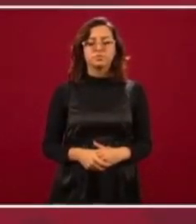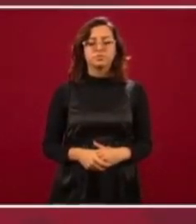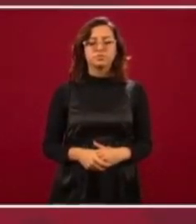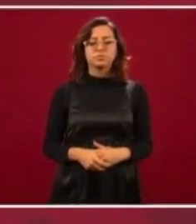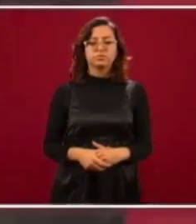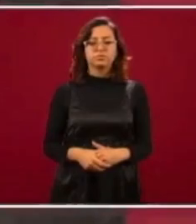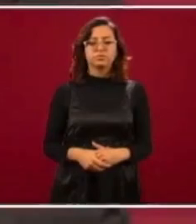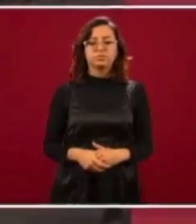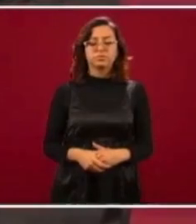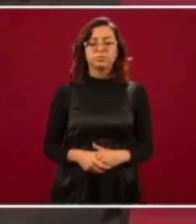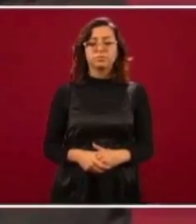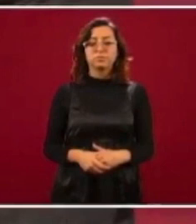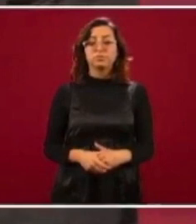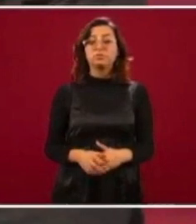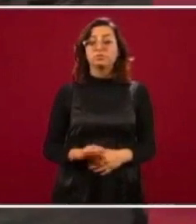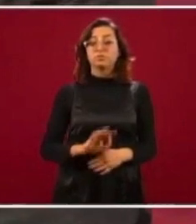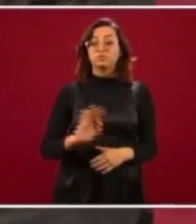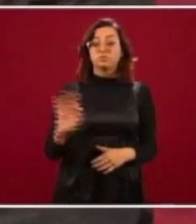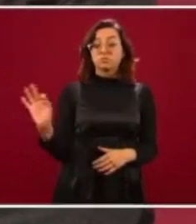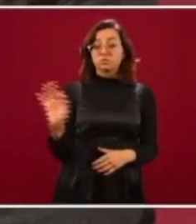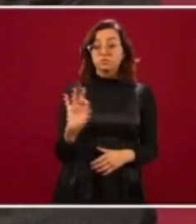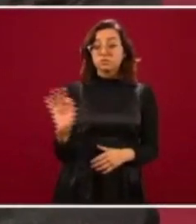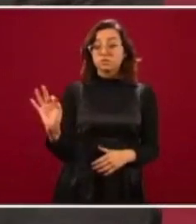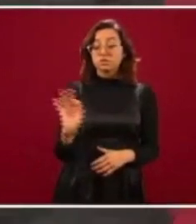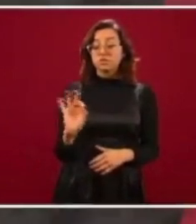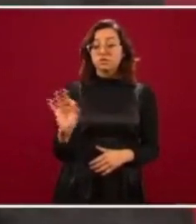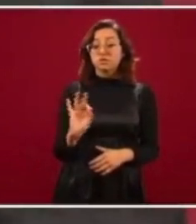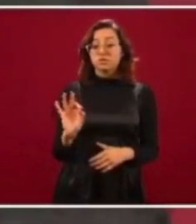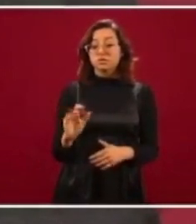si se requiere,